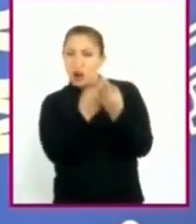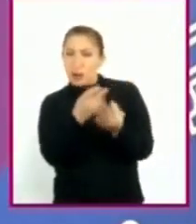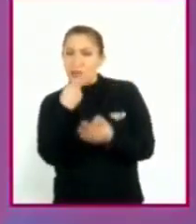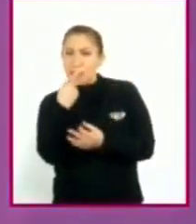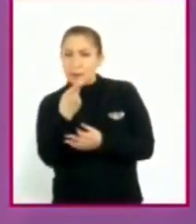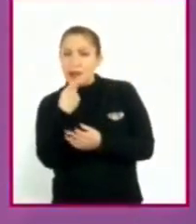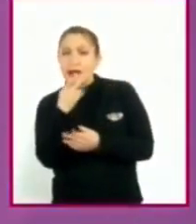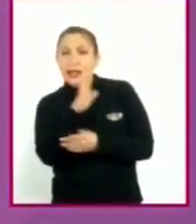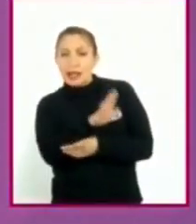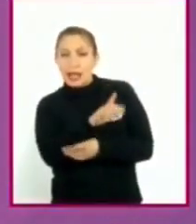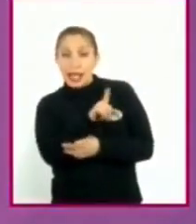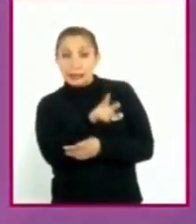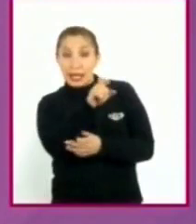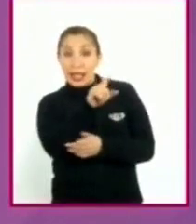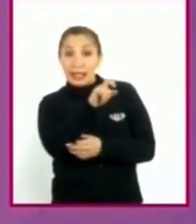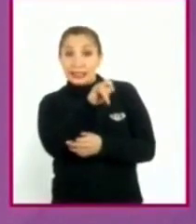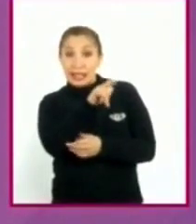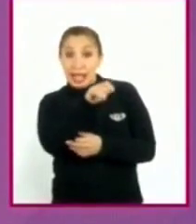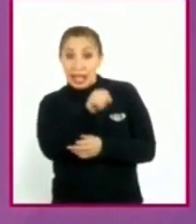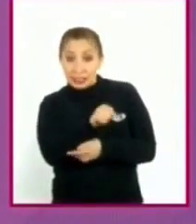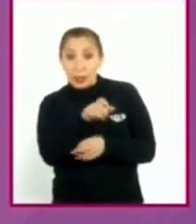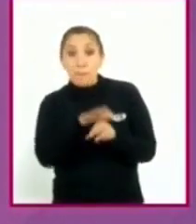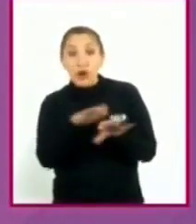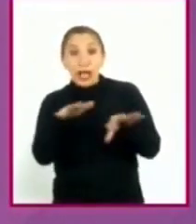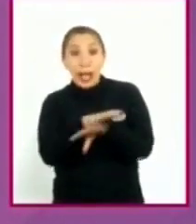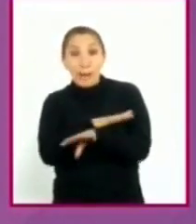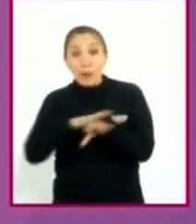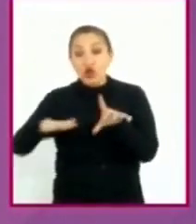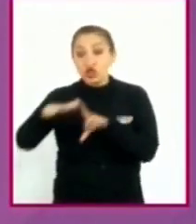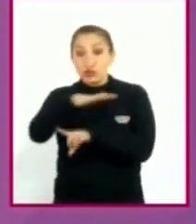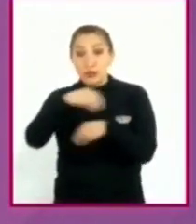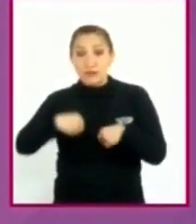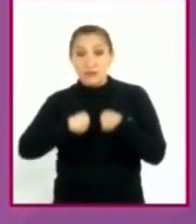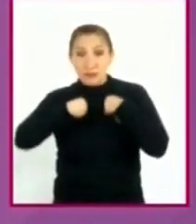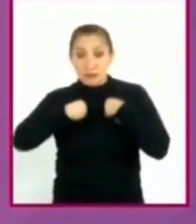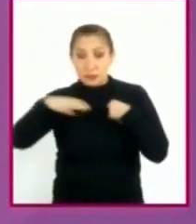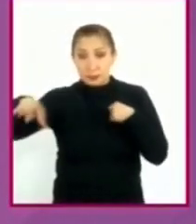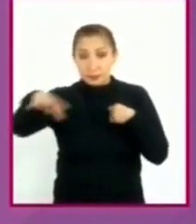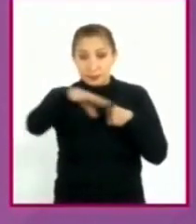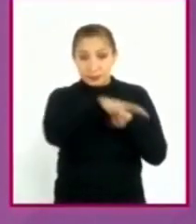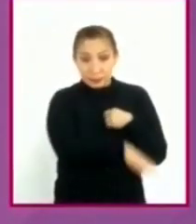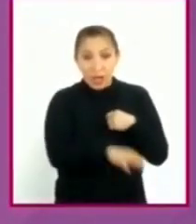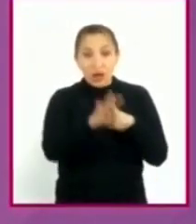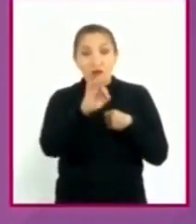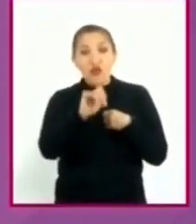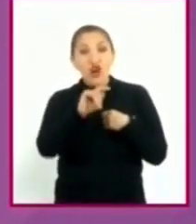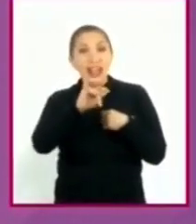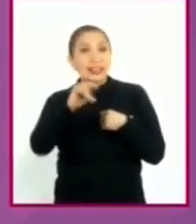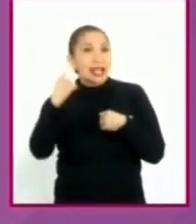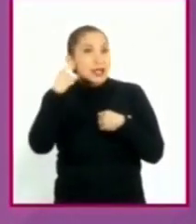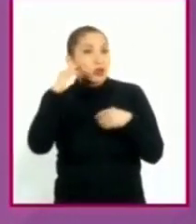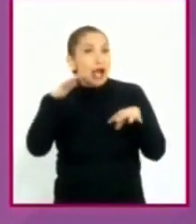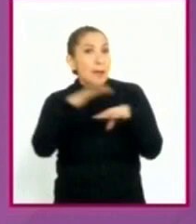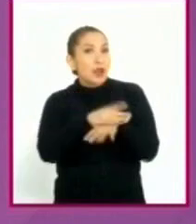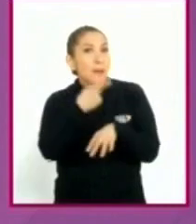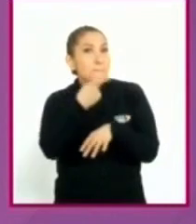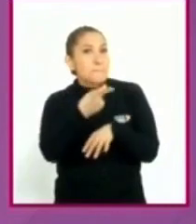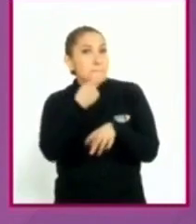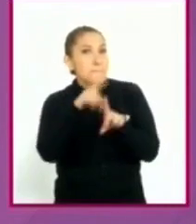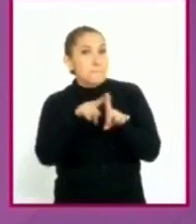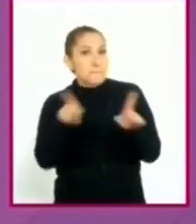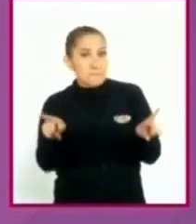ser léxicas, por cambios por contexto social; fonéticas, por cambios de